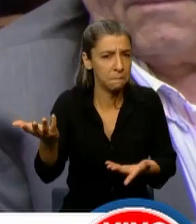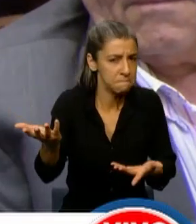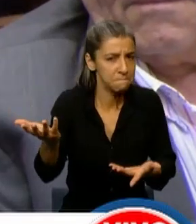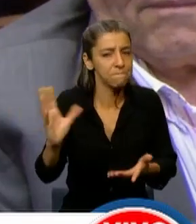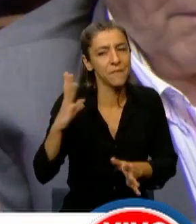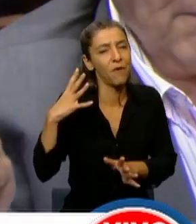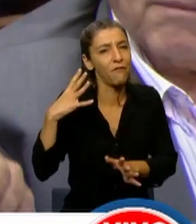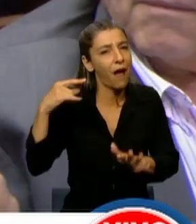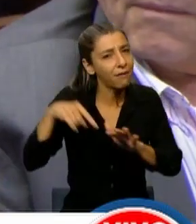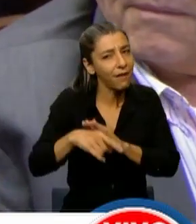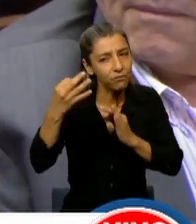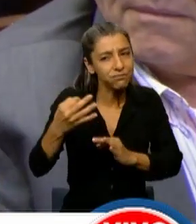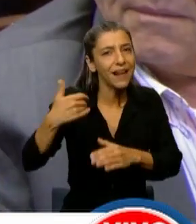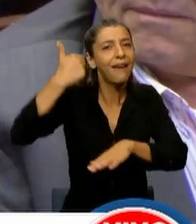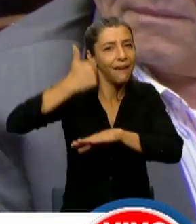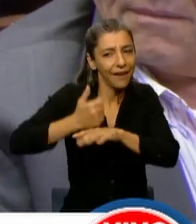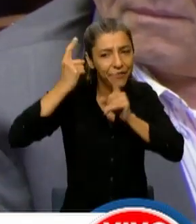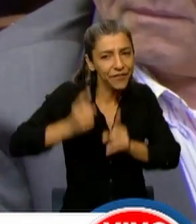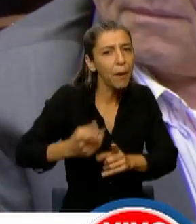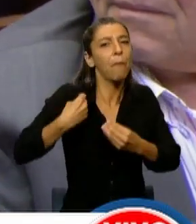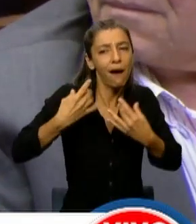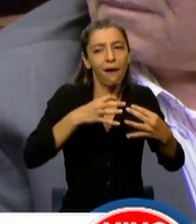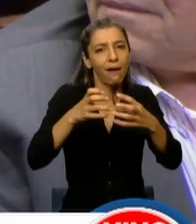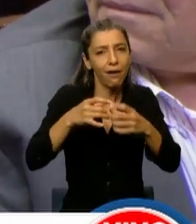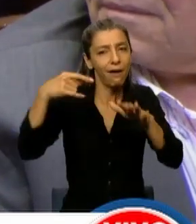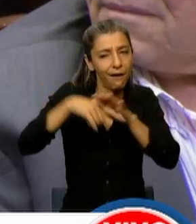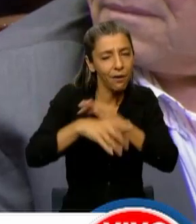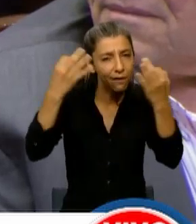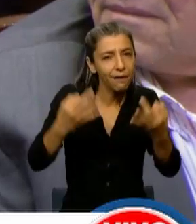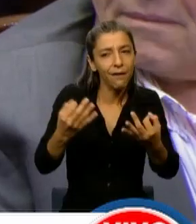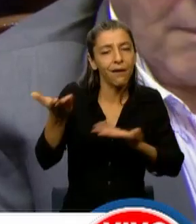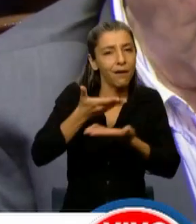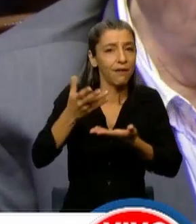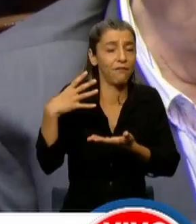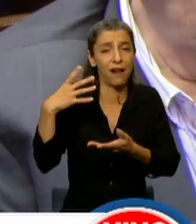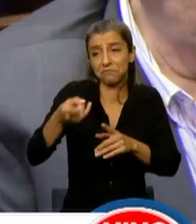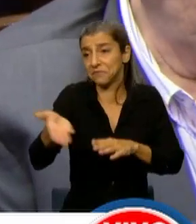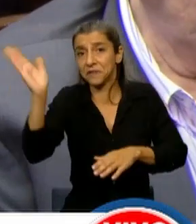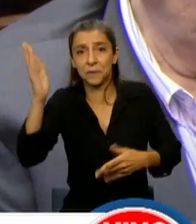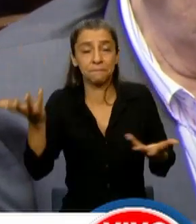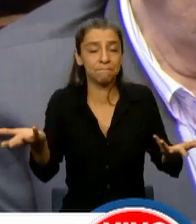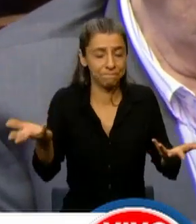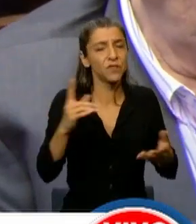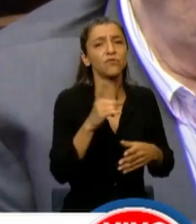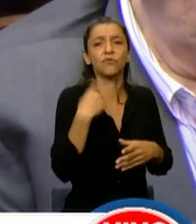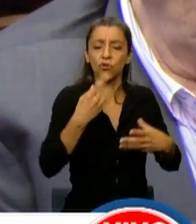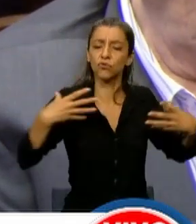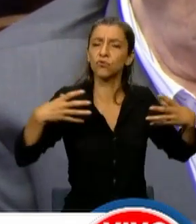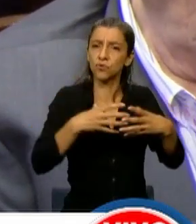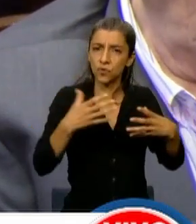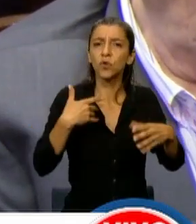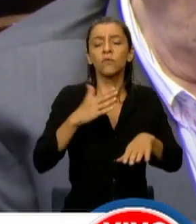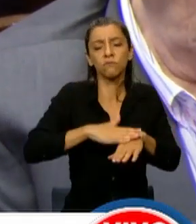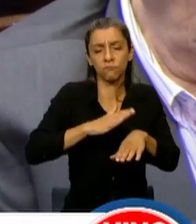eso, con el presidente de la comisión, Carlos Heller, y la mesa de conducción, asumimos el compromiso de ser los primeros